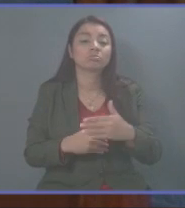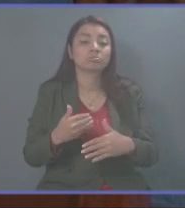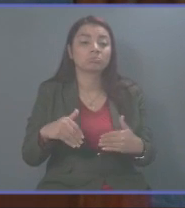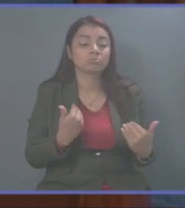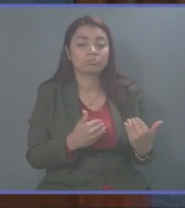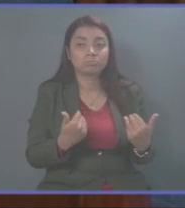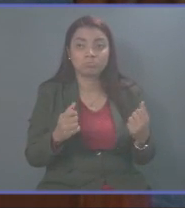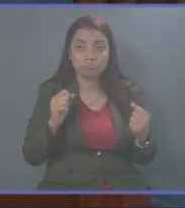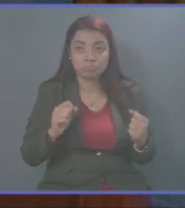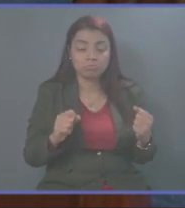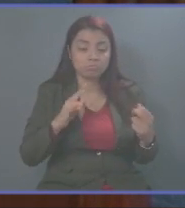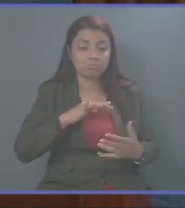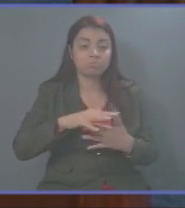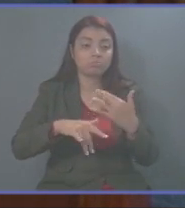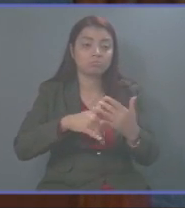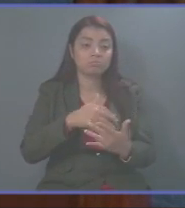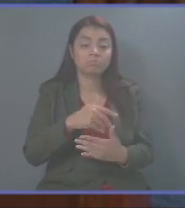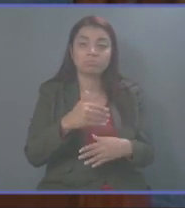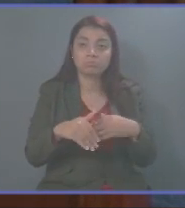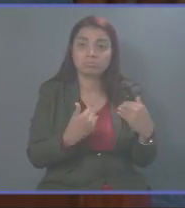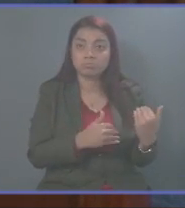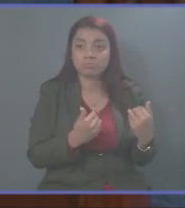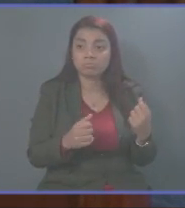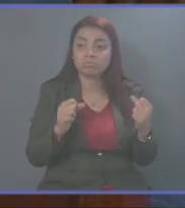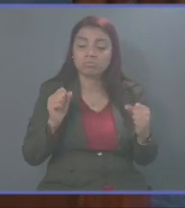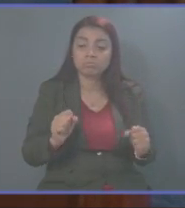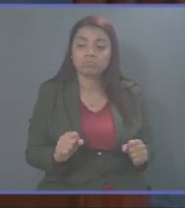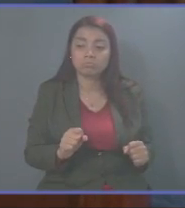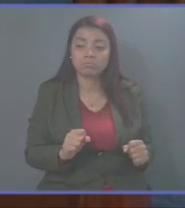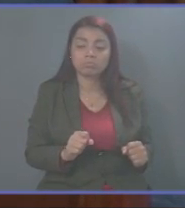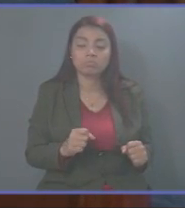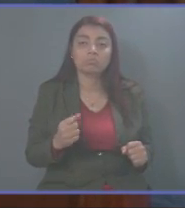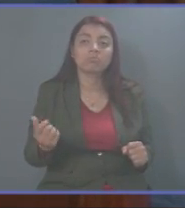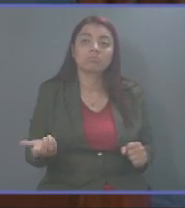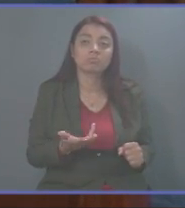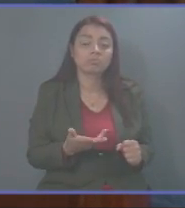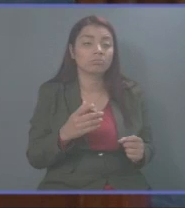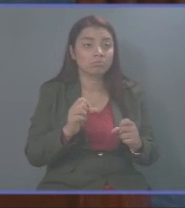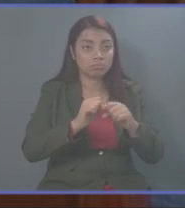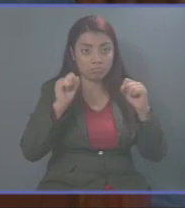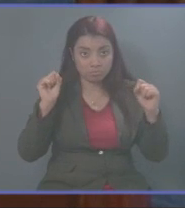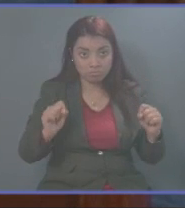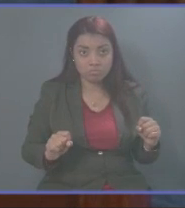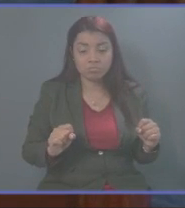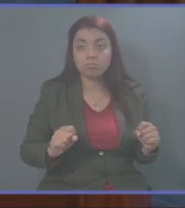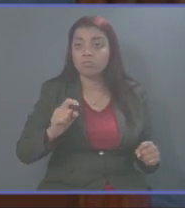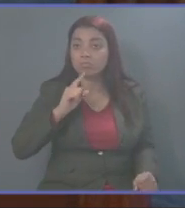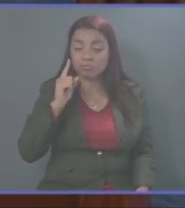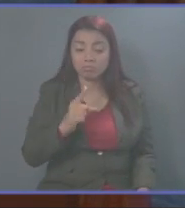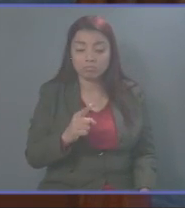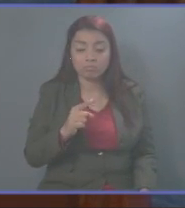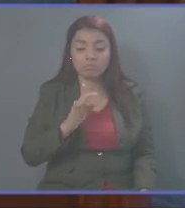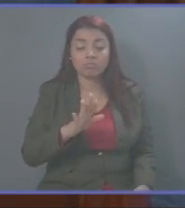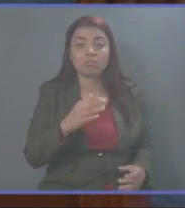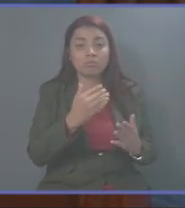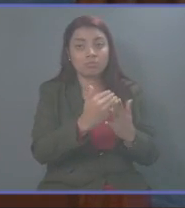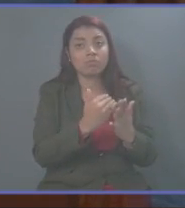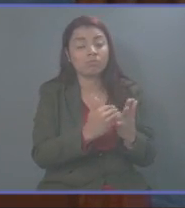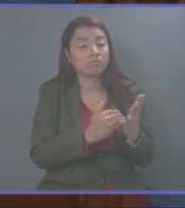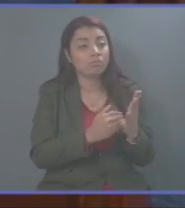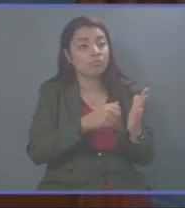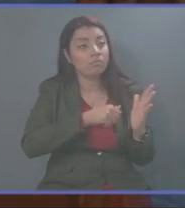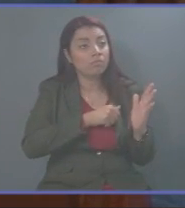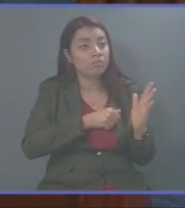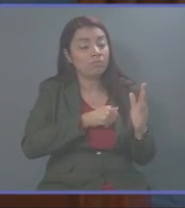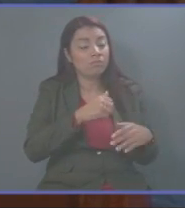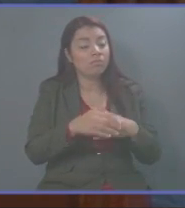las interacciones entre generadores y gestores. Dicho sistema estará contemplado en su respectivo manual de gestión